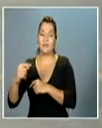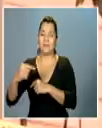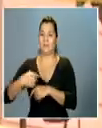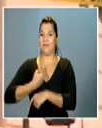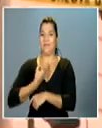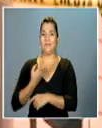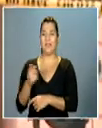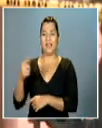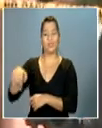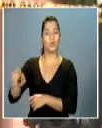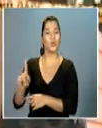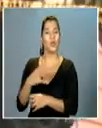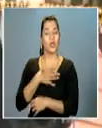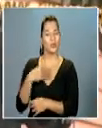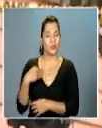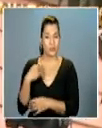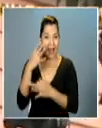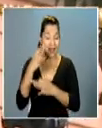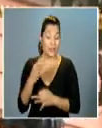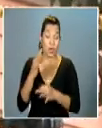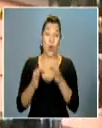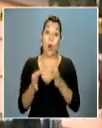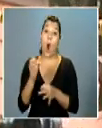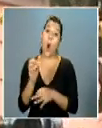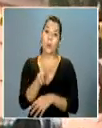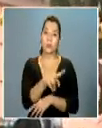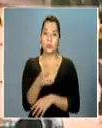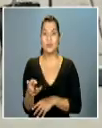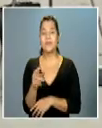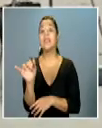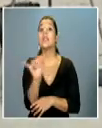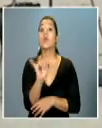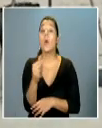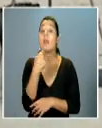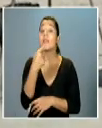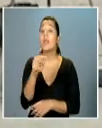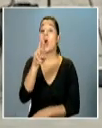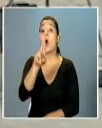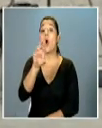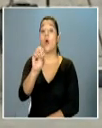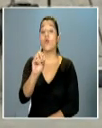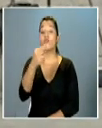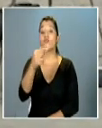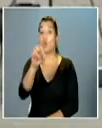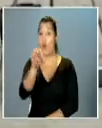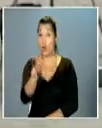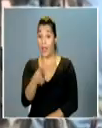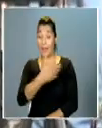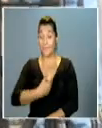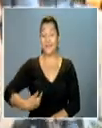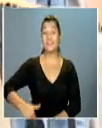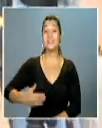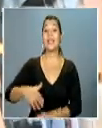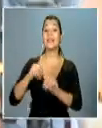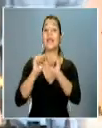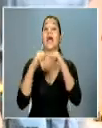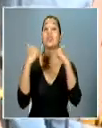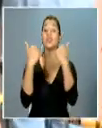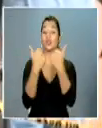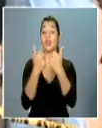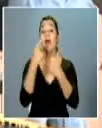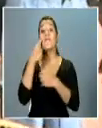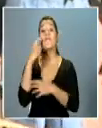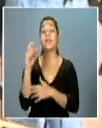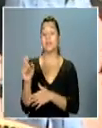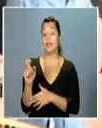les va a gustar la decisión que toma el juez. Y bien lo decía don Roger, el presidente de la Asociación de Fiscales, el trabajo que